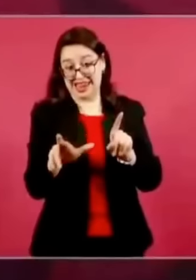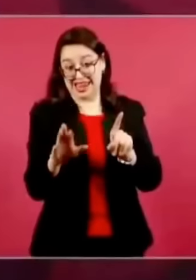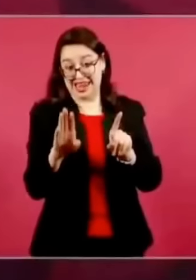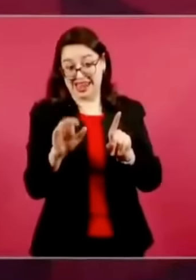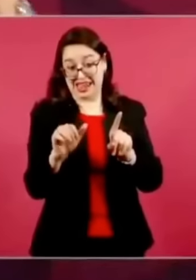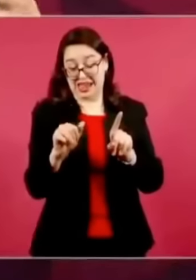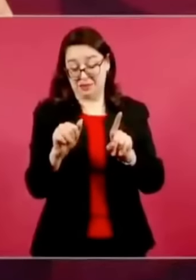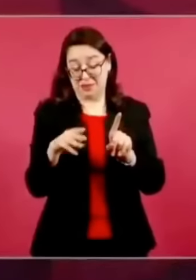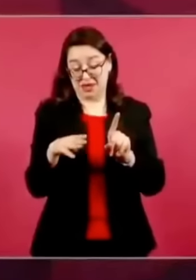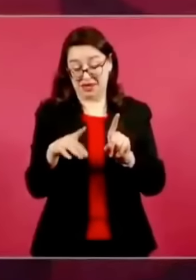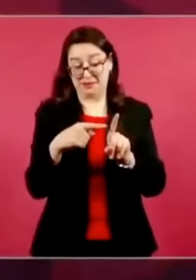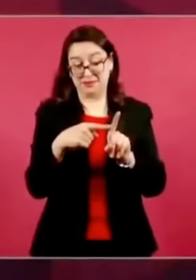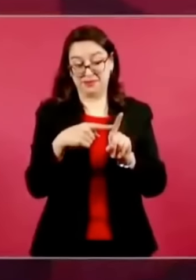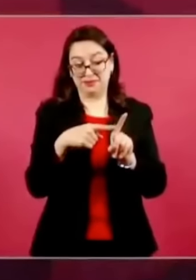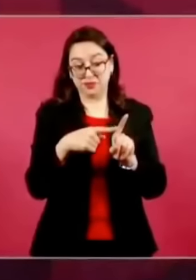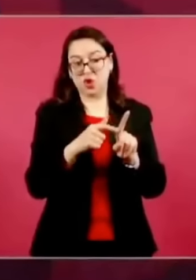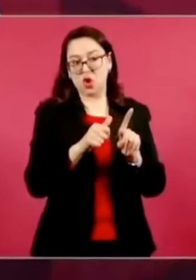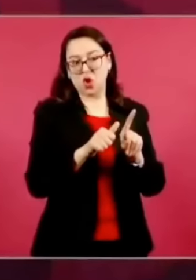otros